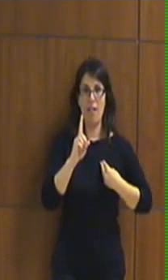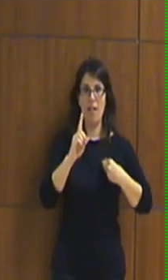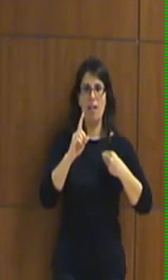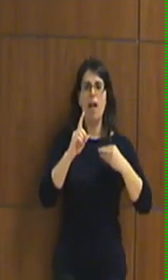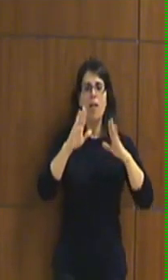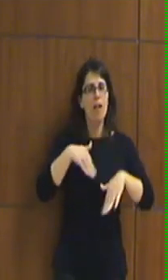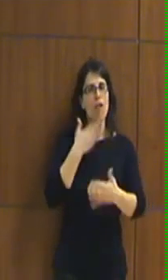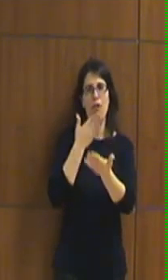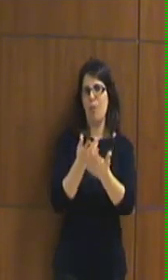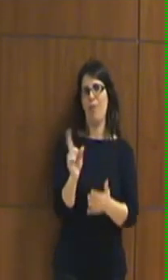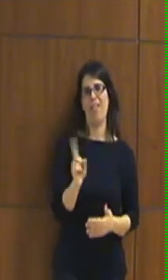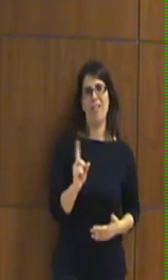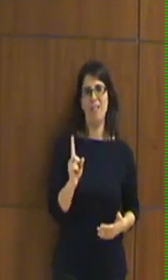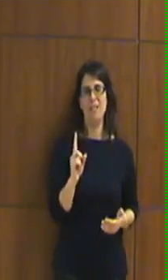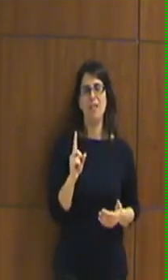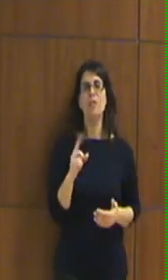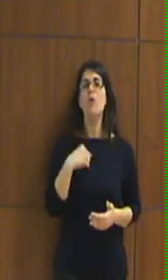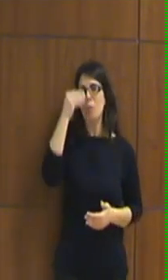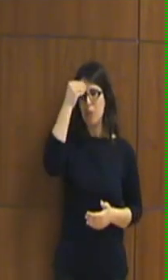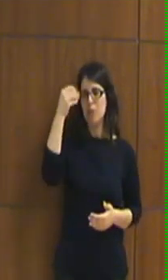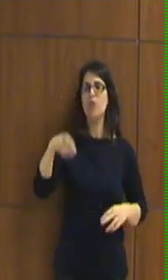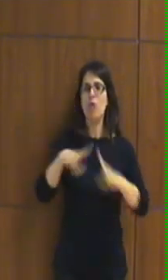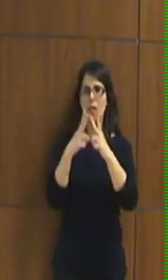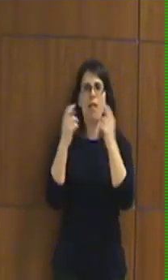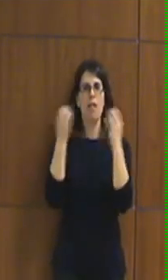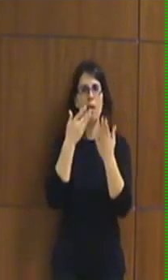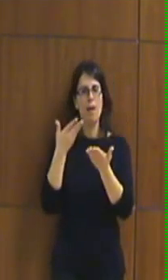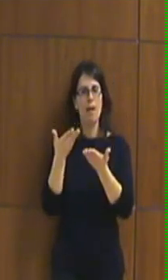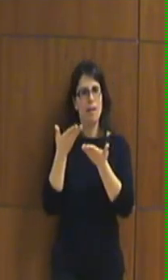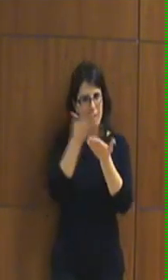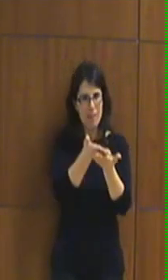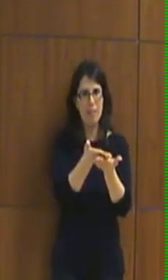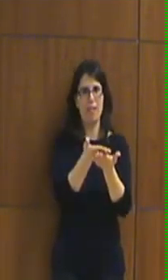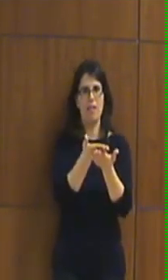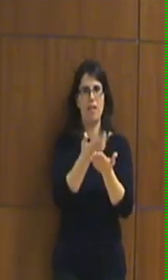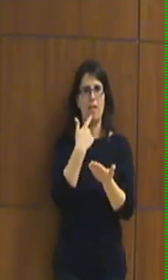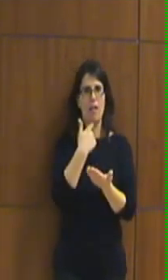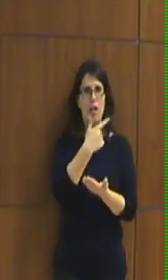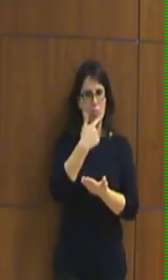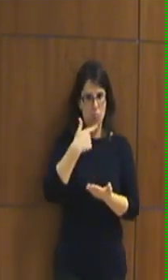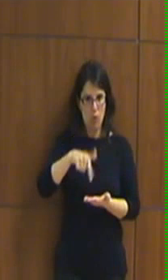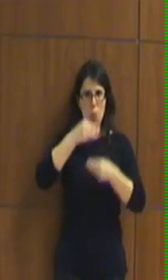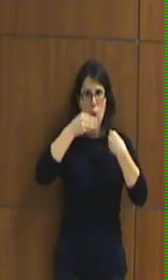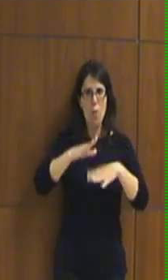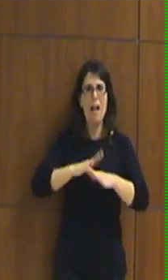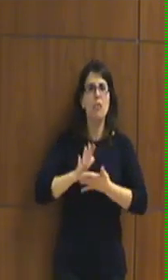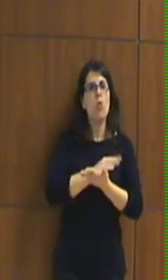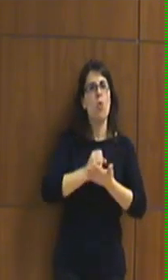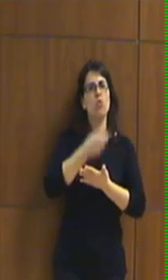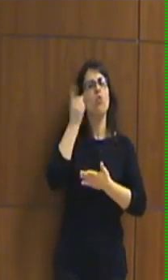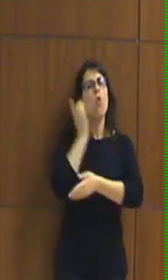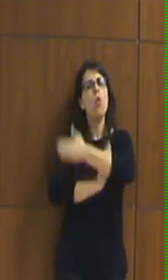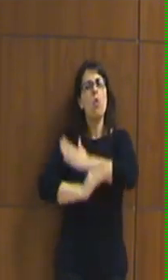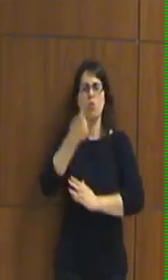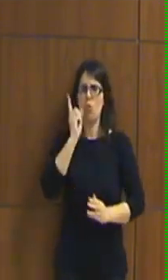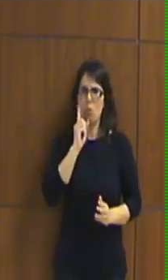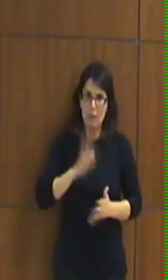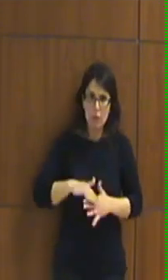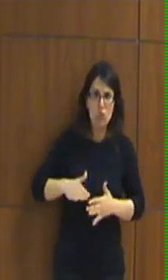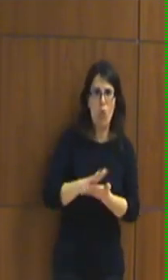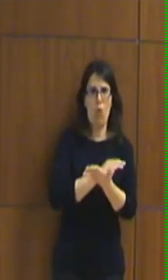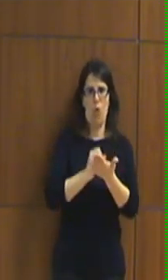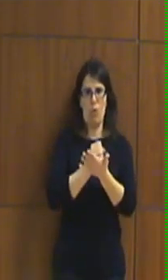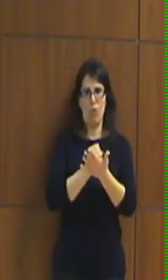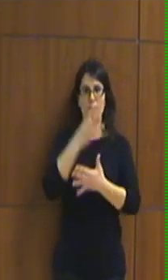ese impulso desde la sociedad de demandarlo y decir, oye, que es que esto es bueno para todos, ¿no? Y se están rompiendo una serie de